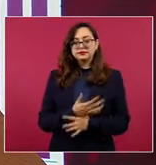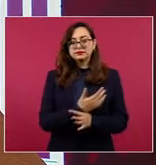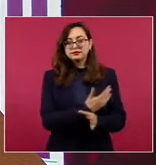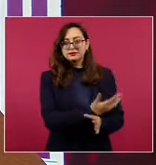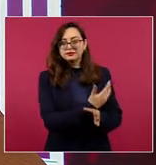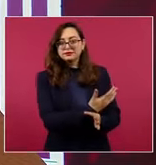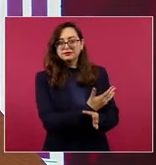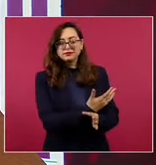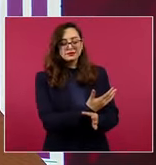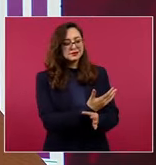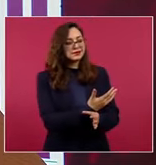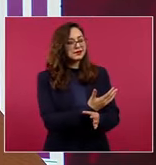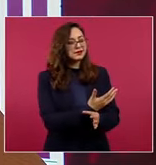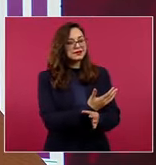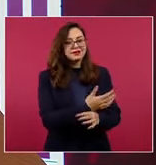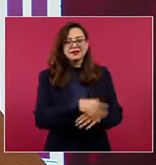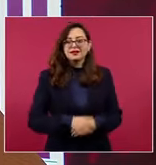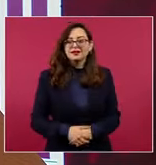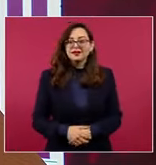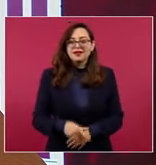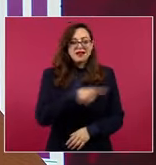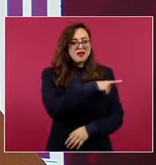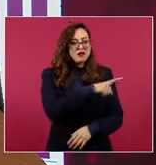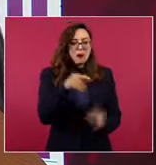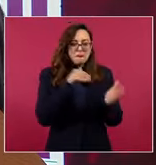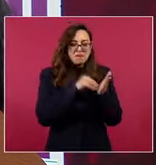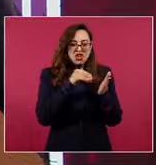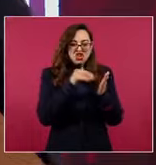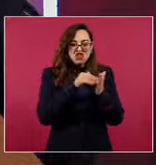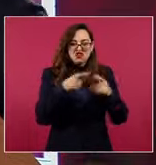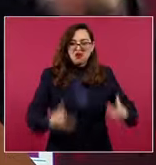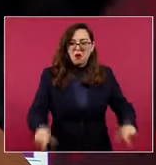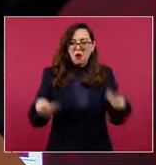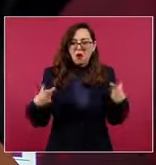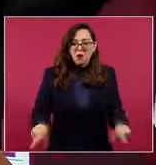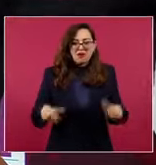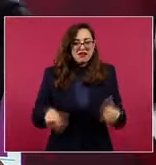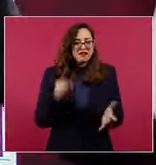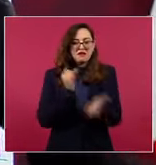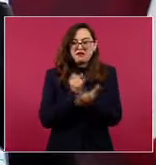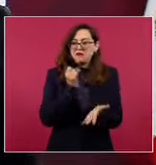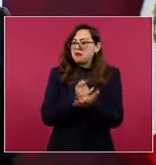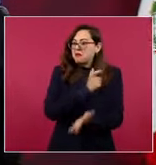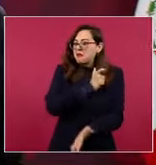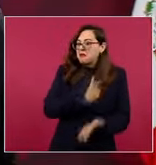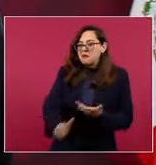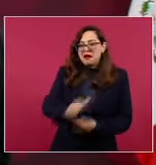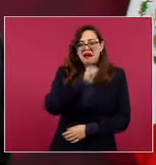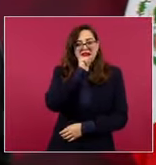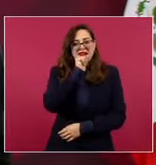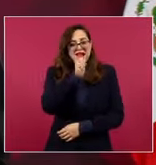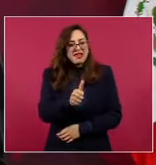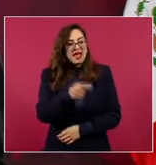cuando el problema era que no pagaban los grandes,